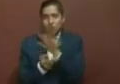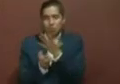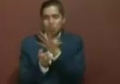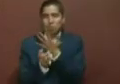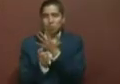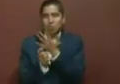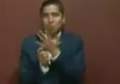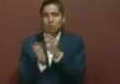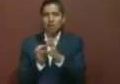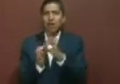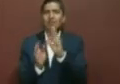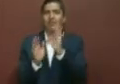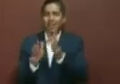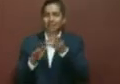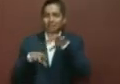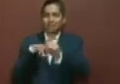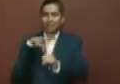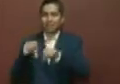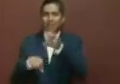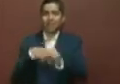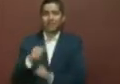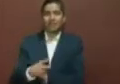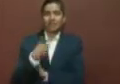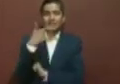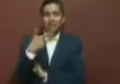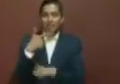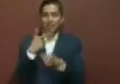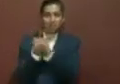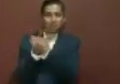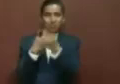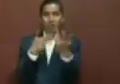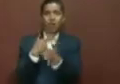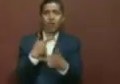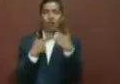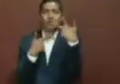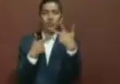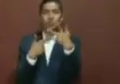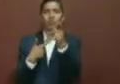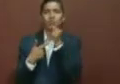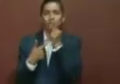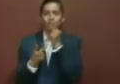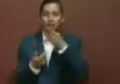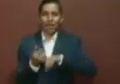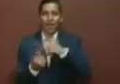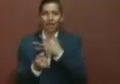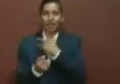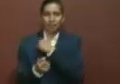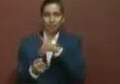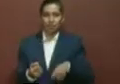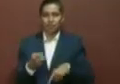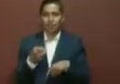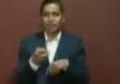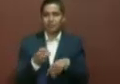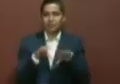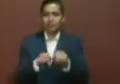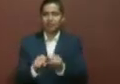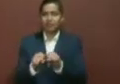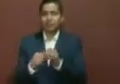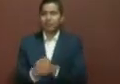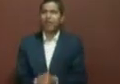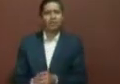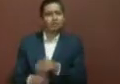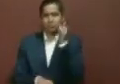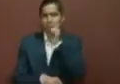de que se detuvieron prácticamente salud a 7 de los 8 únicos policías que había en ese municipio. Pues estamos